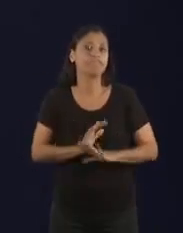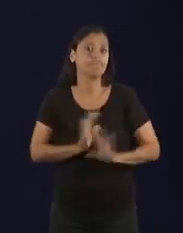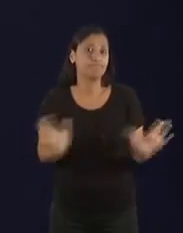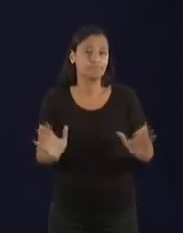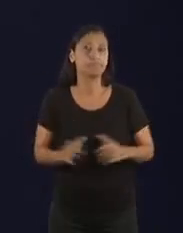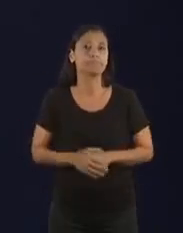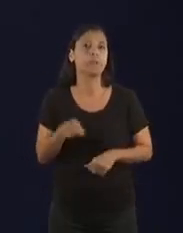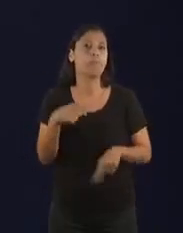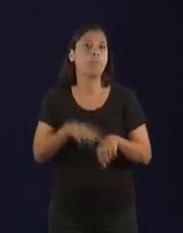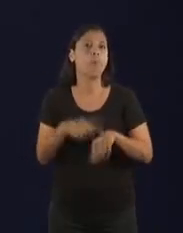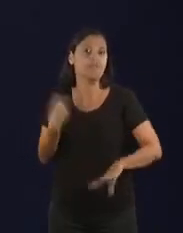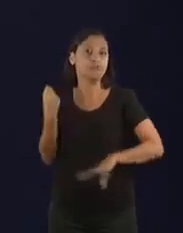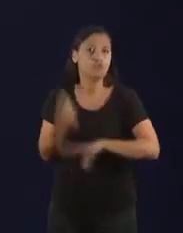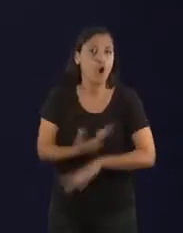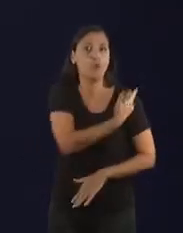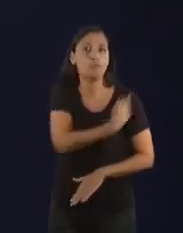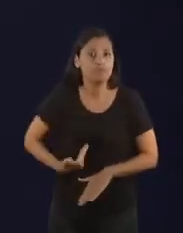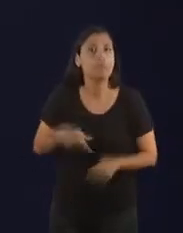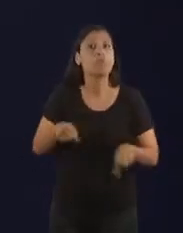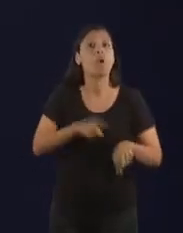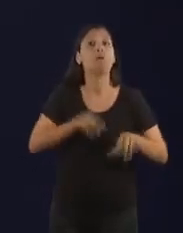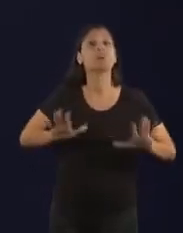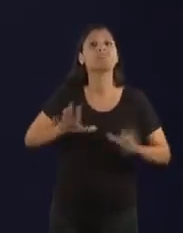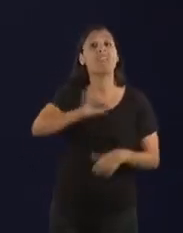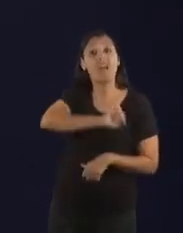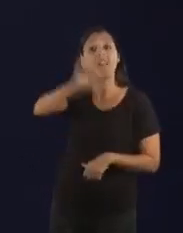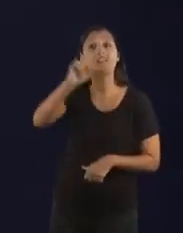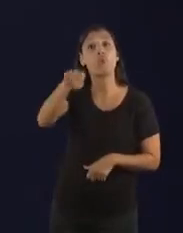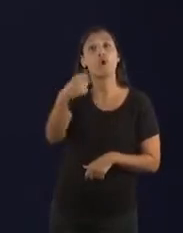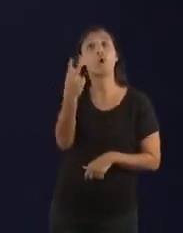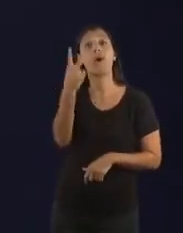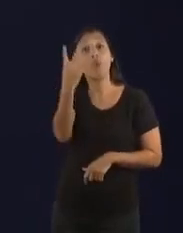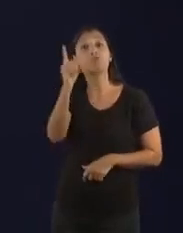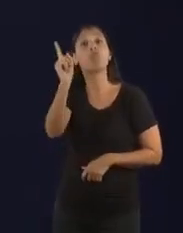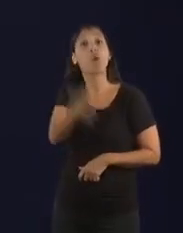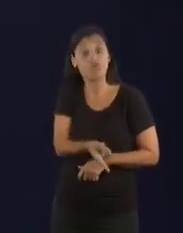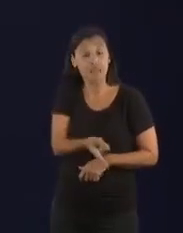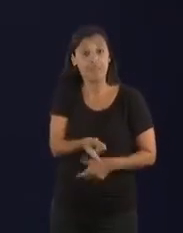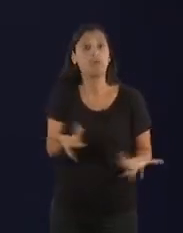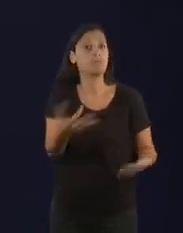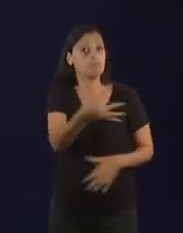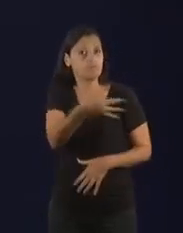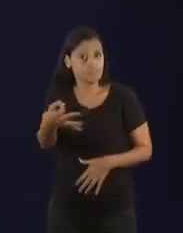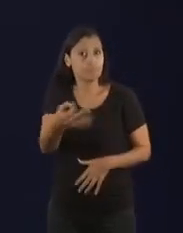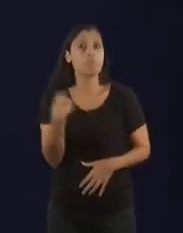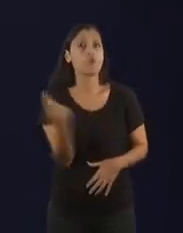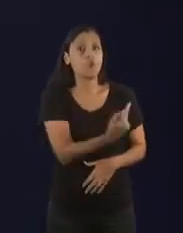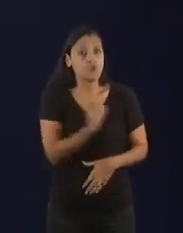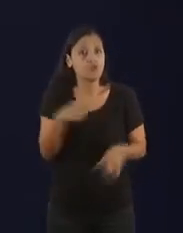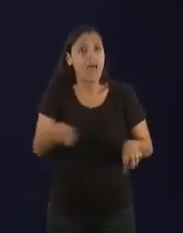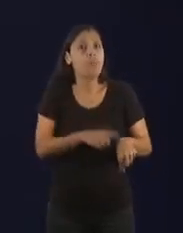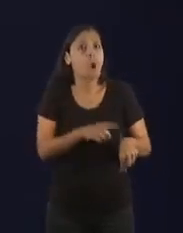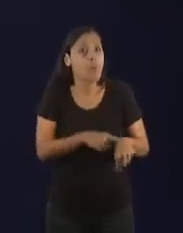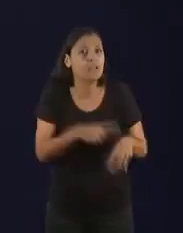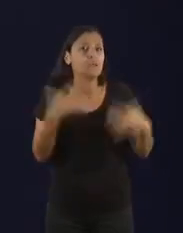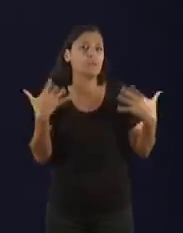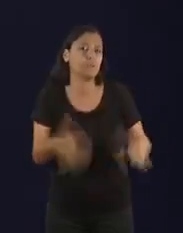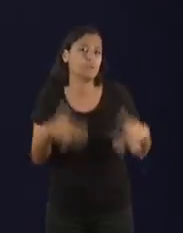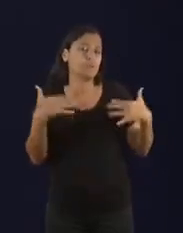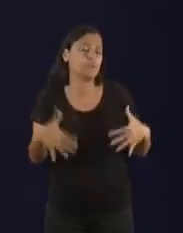de su cargo la inflación corría al 1,2 por efectivamente estábamos inmersos en